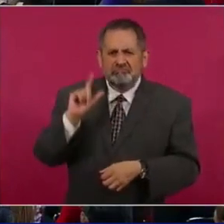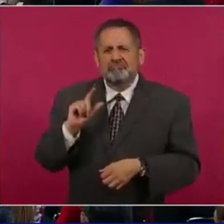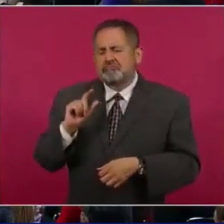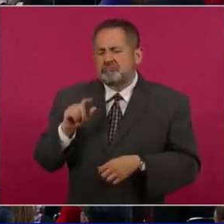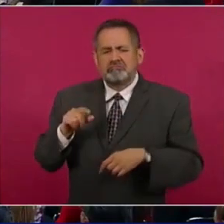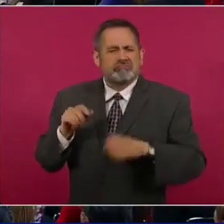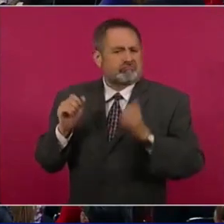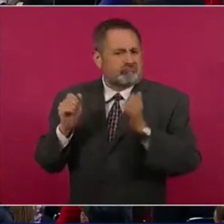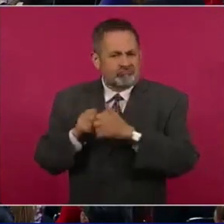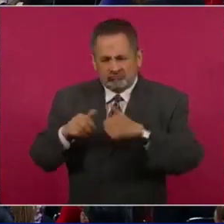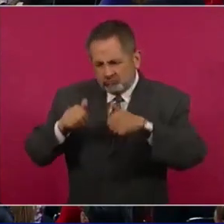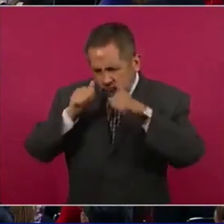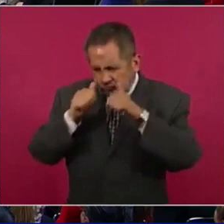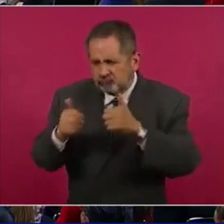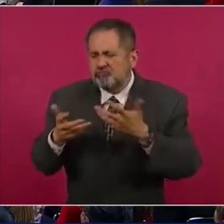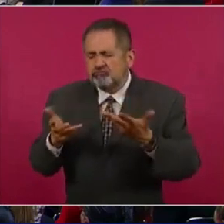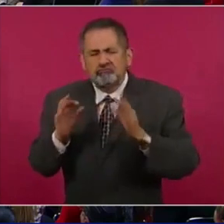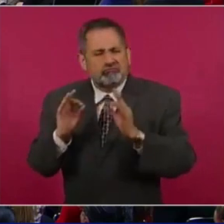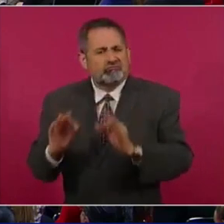con atención